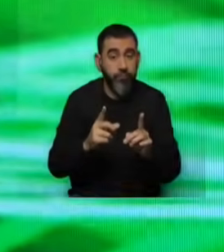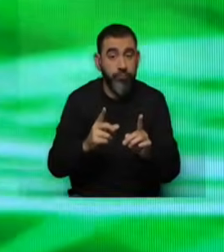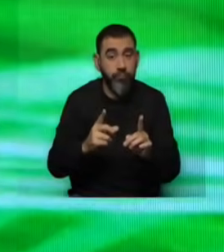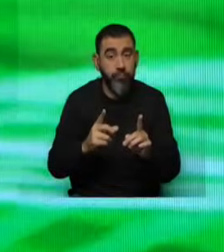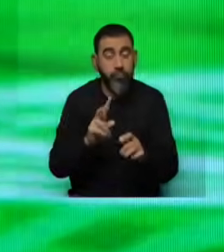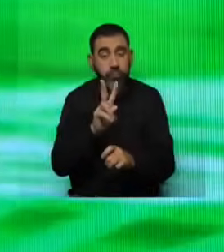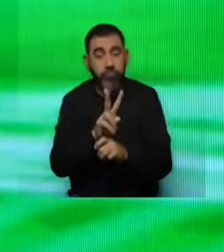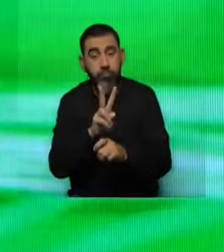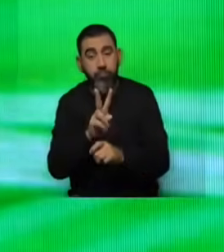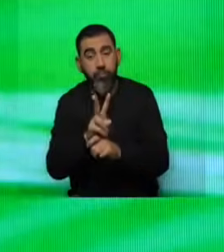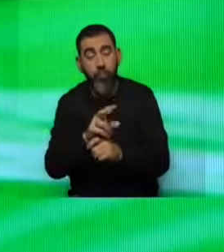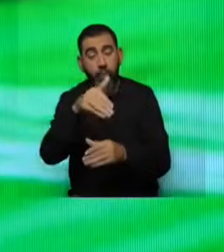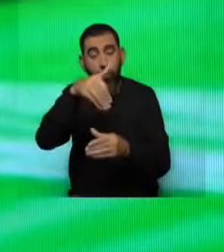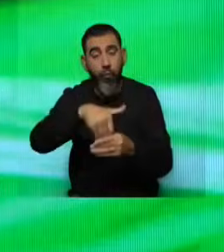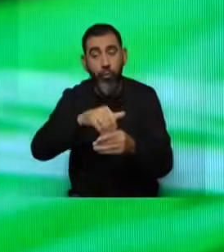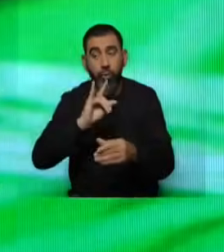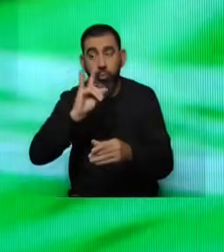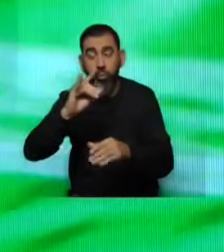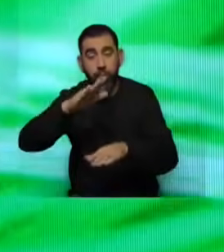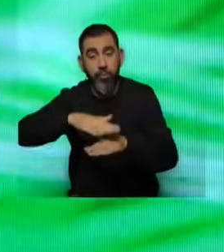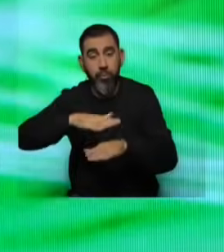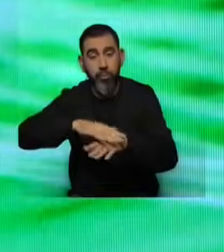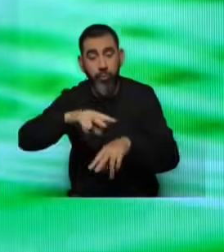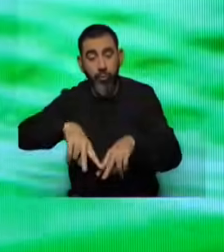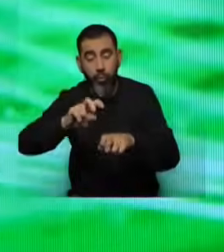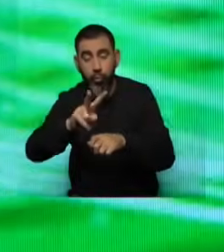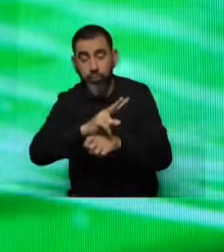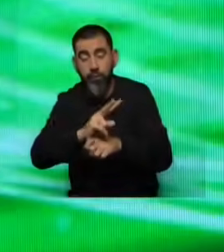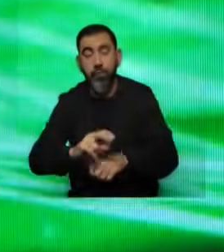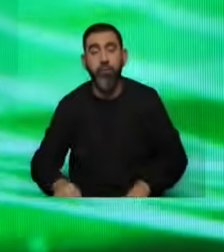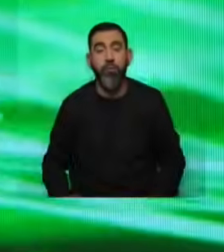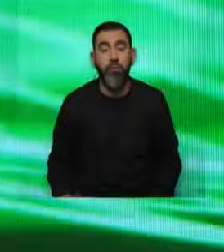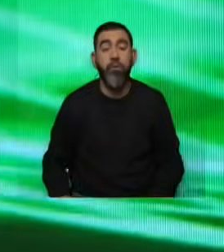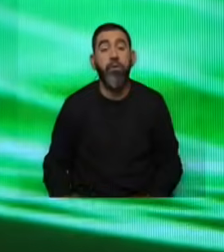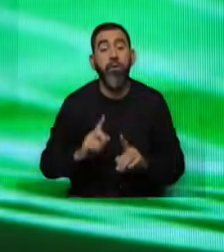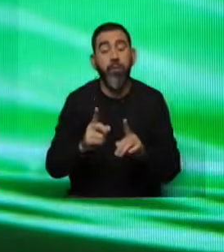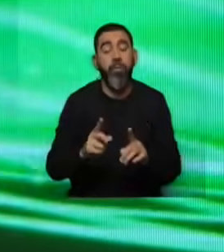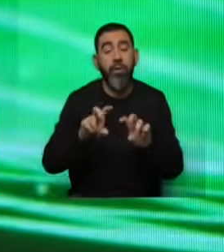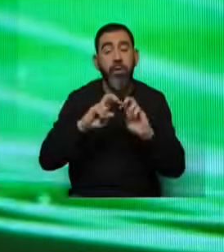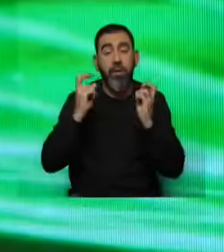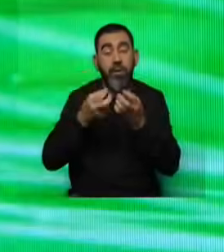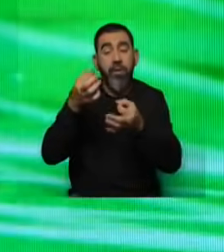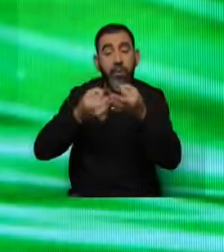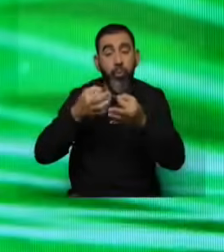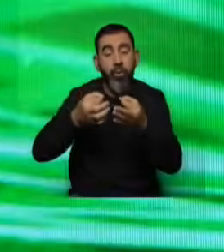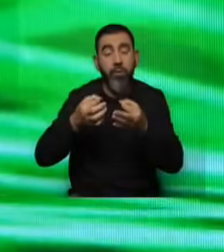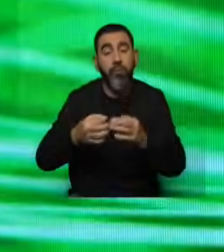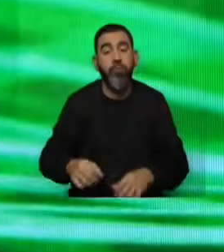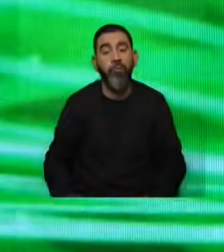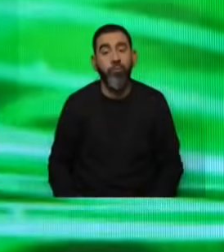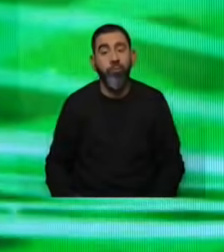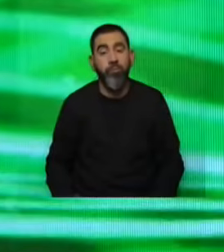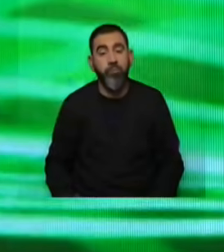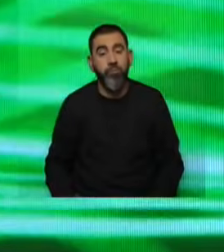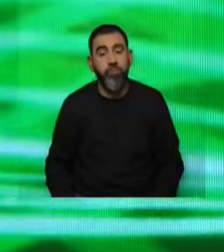el contralor de la corte electoral que es quien tiene la rectoría de los procesos electorales en Uruguay pero también se suma al tribunal de cuentas y a la auditoría interna de la nación